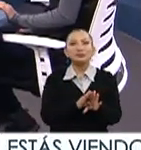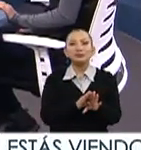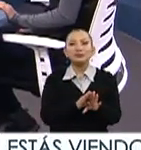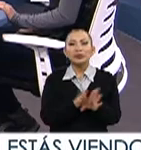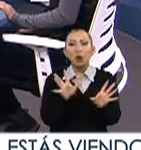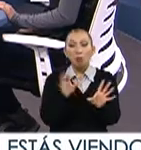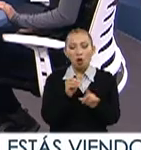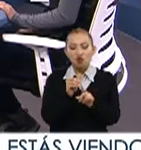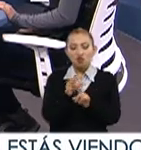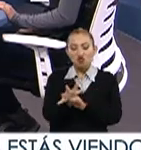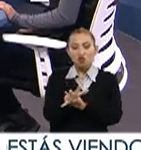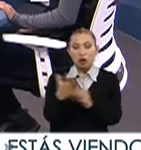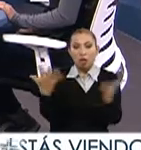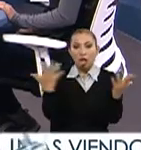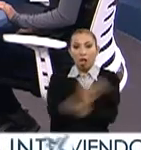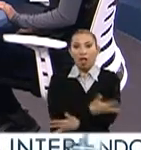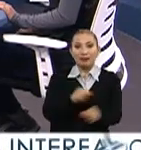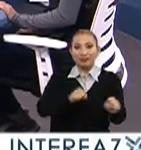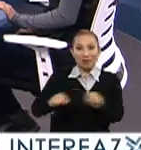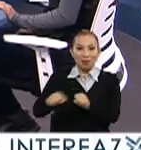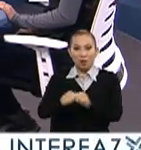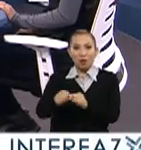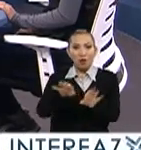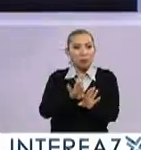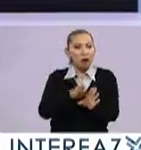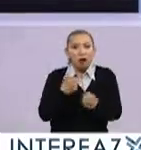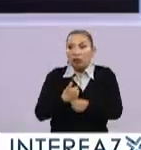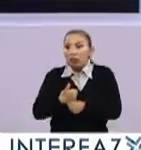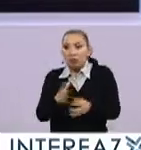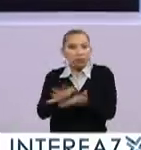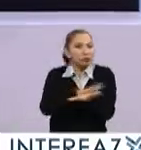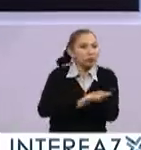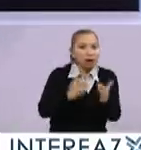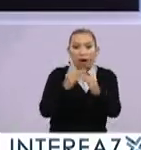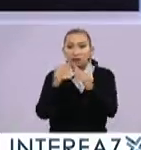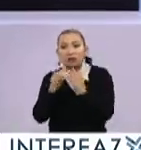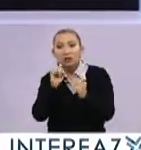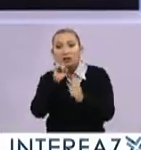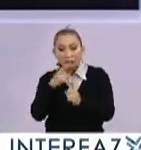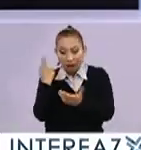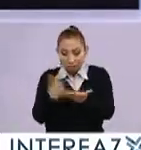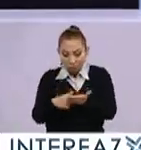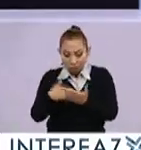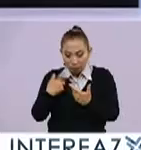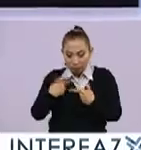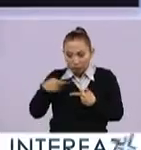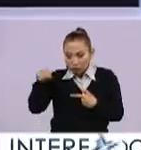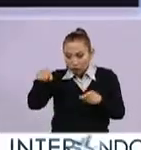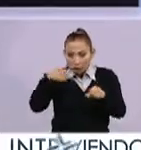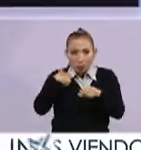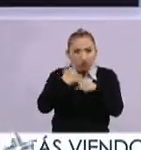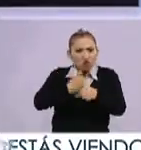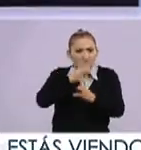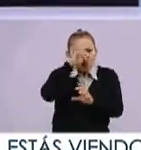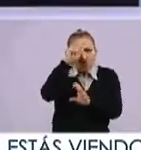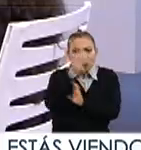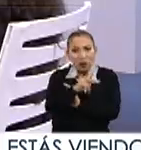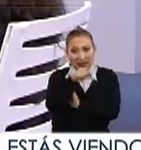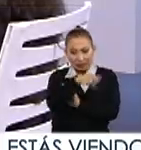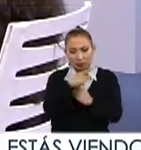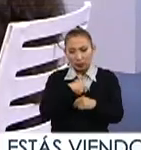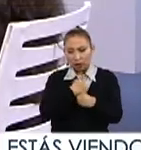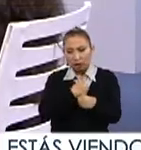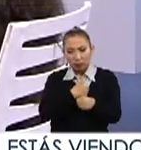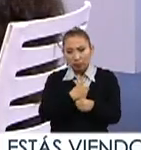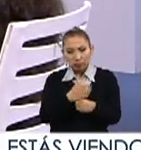al impacto del terremoto en cuanto a la destrucción de viviendas, sino más bien hacia esas personas que van dirigidas. ¿Esas personas que más